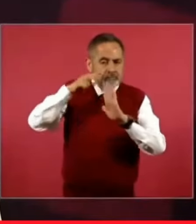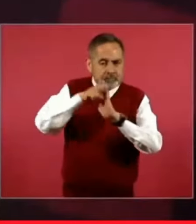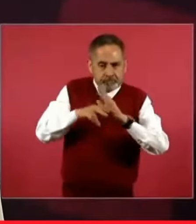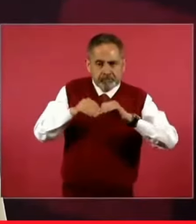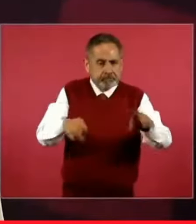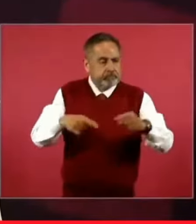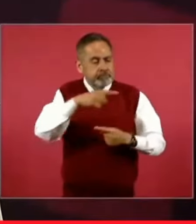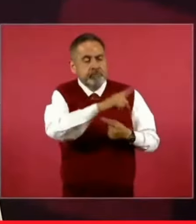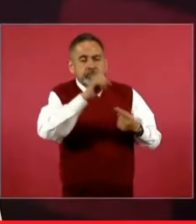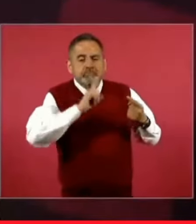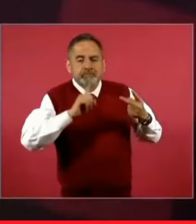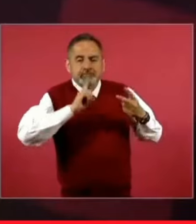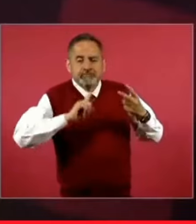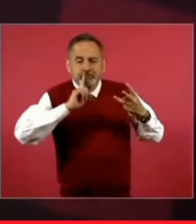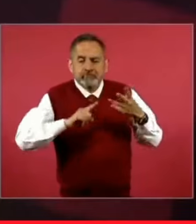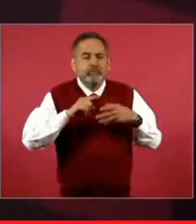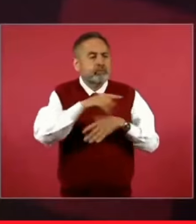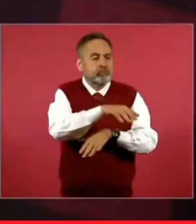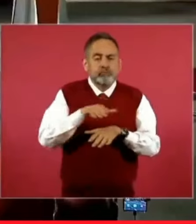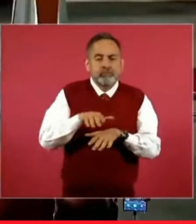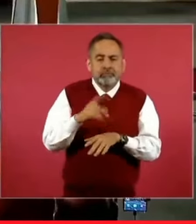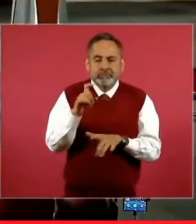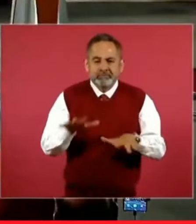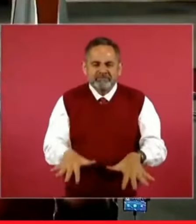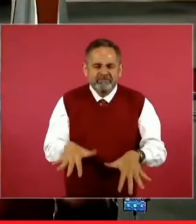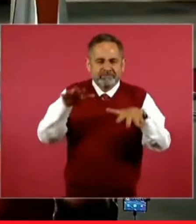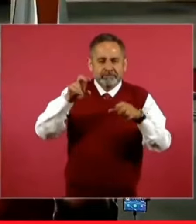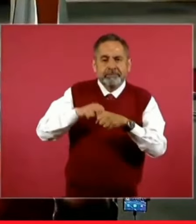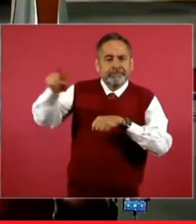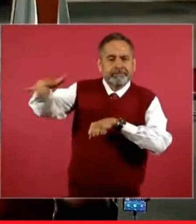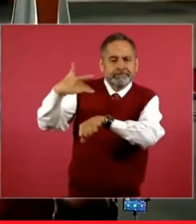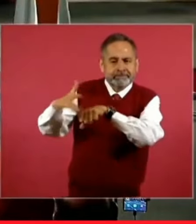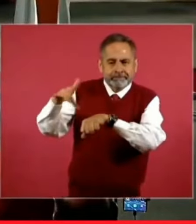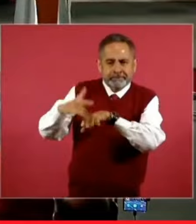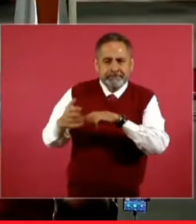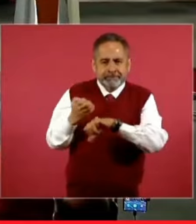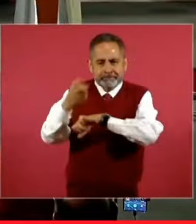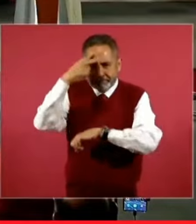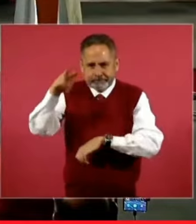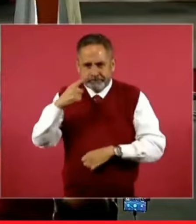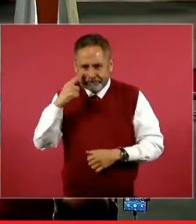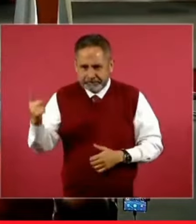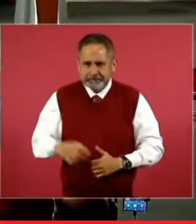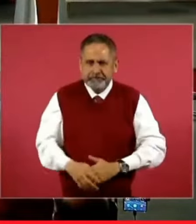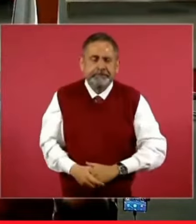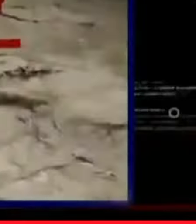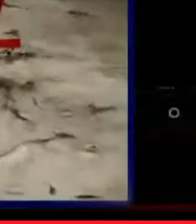las mentiras acerca de las inundaciones en Chalco, Estado de México.